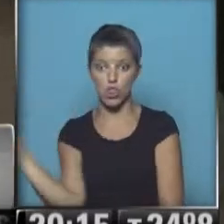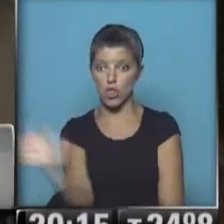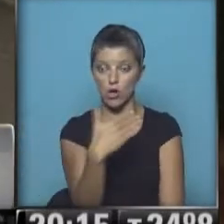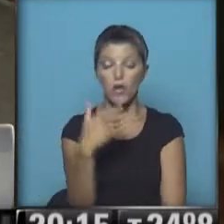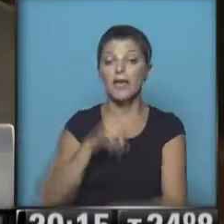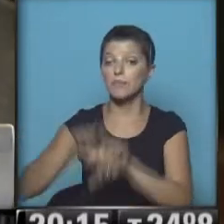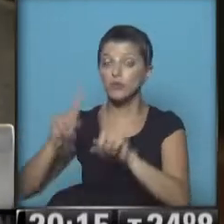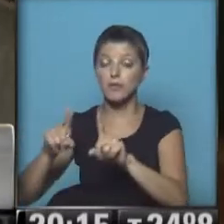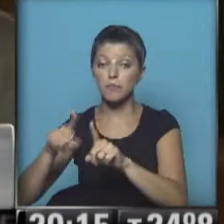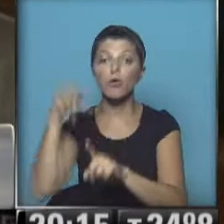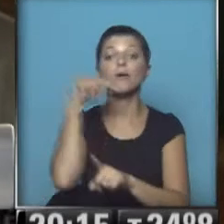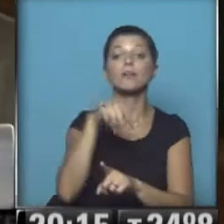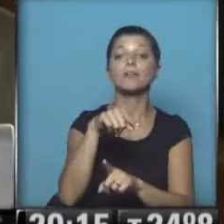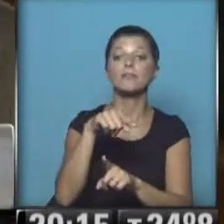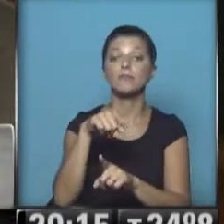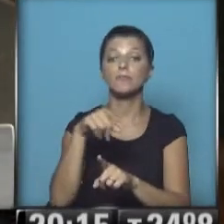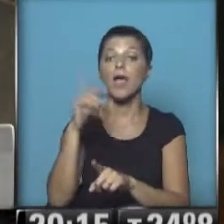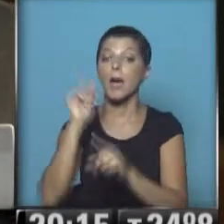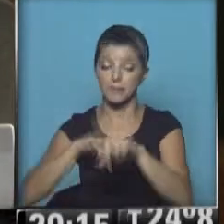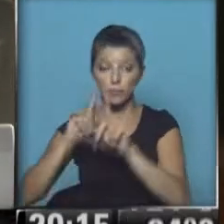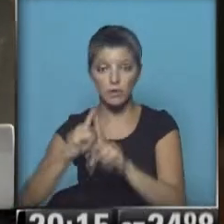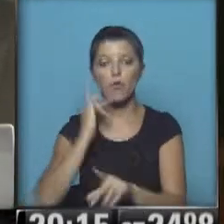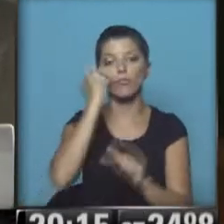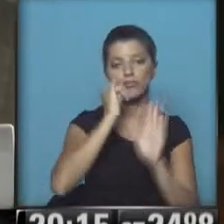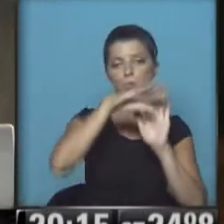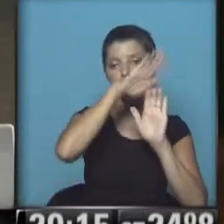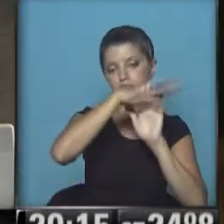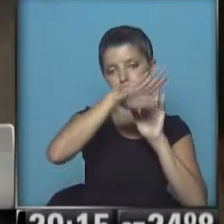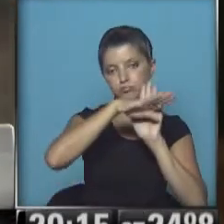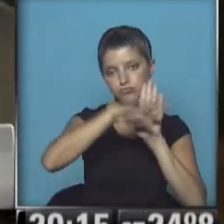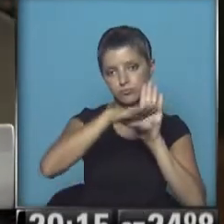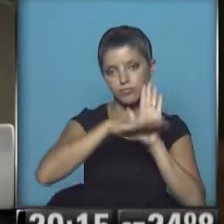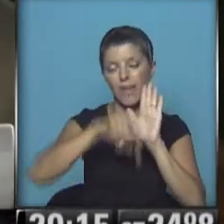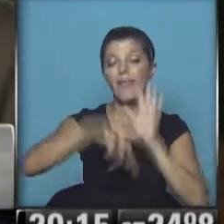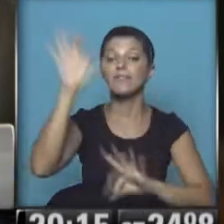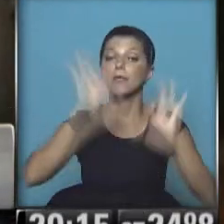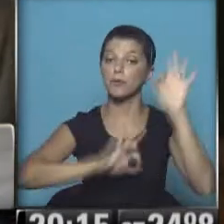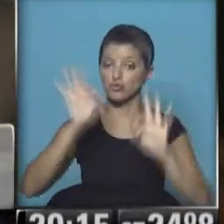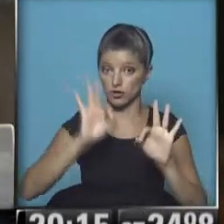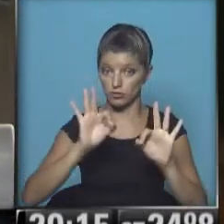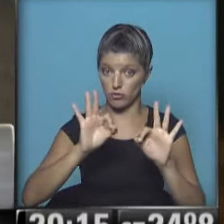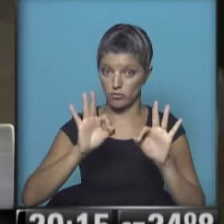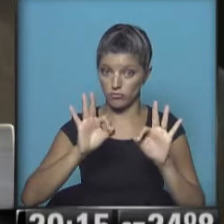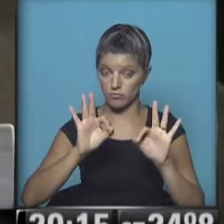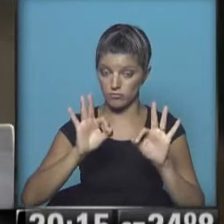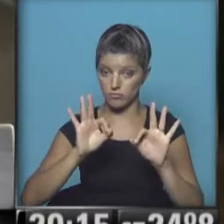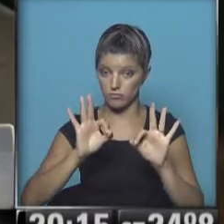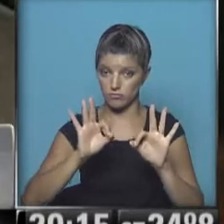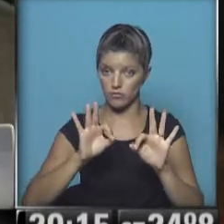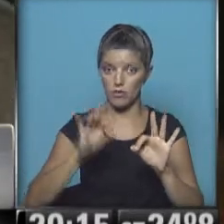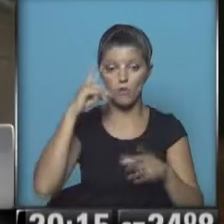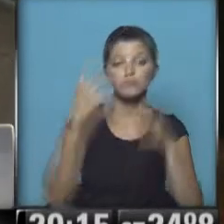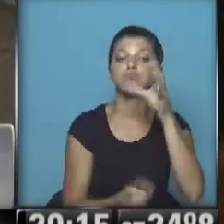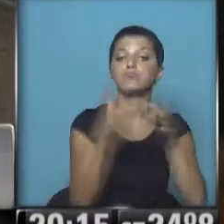mientras explicaba y mientras se explicaban los pormenores de este proyecto de la creación de la